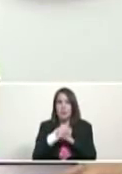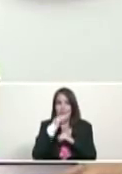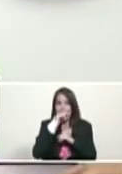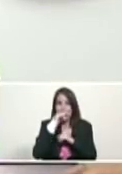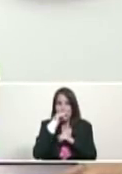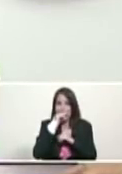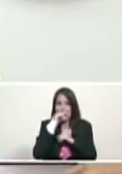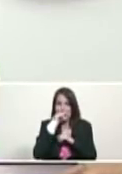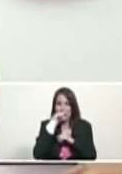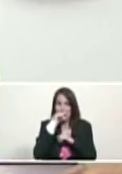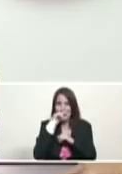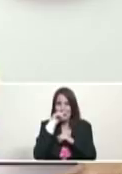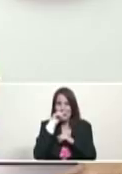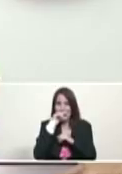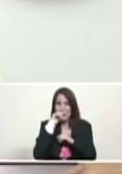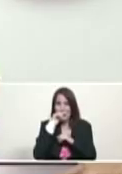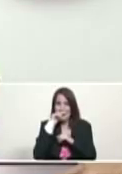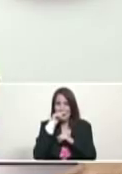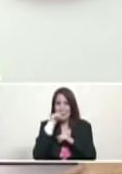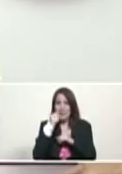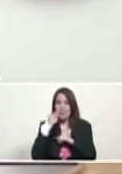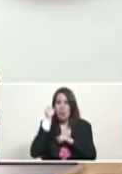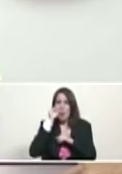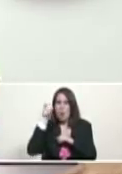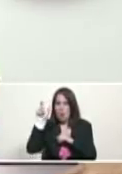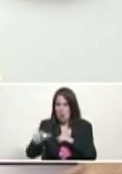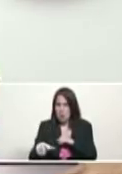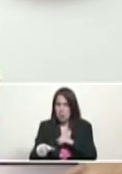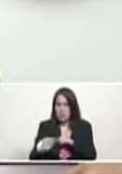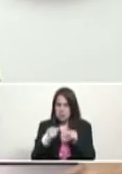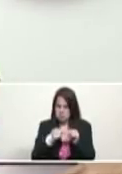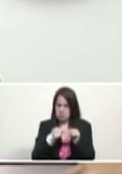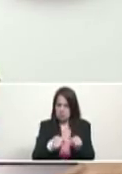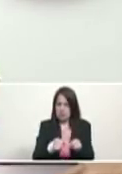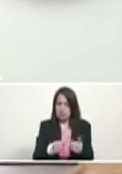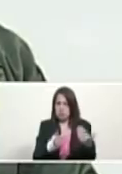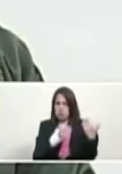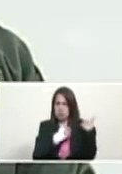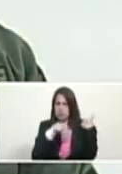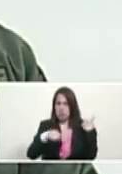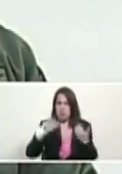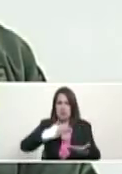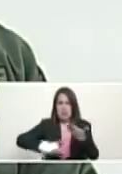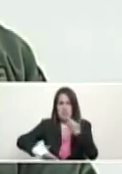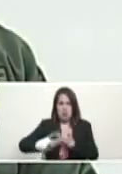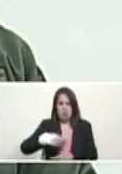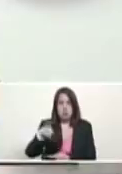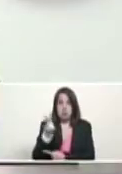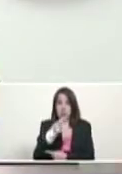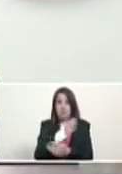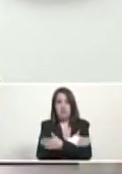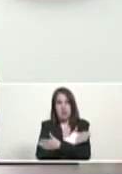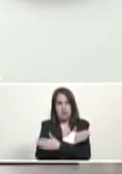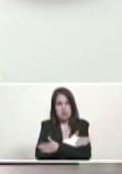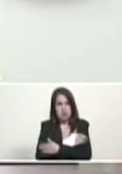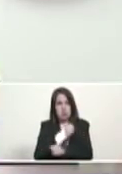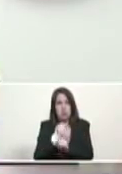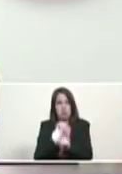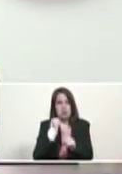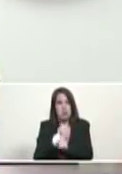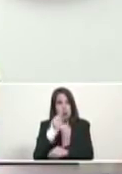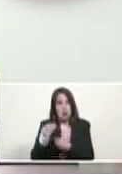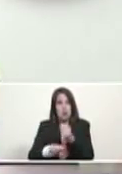mejores referencias de James Story en su permanencia como encargado de negocios en Venezuela. Lo felicito por el trabajo que ha